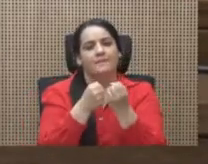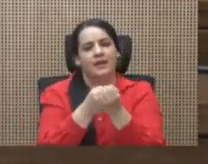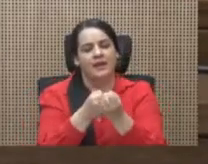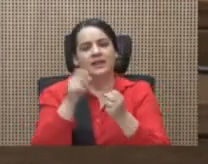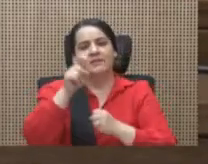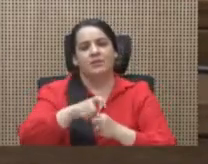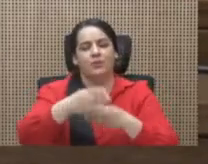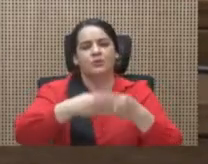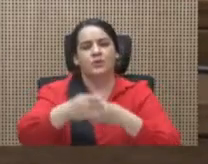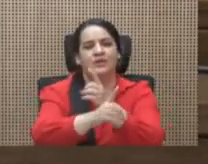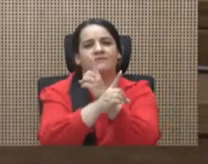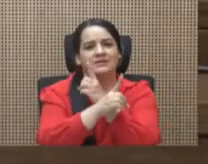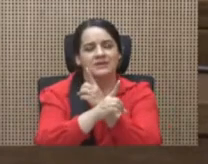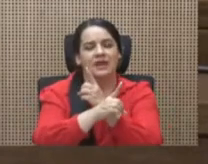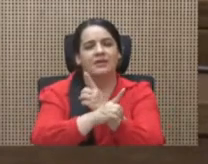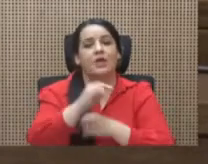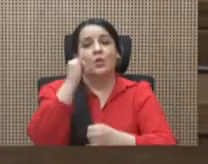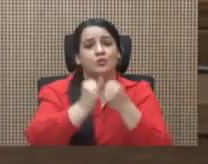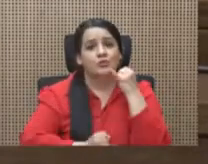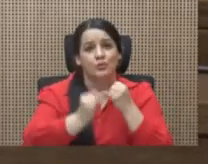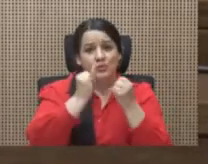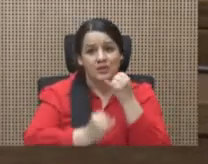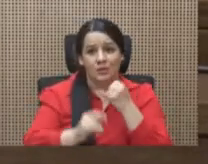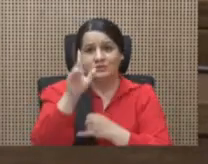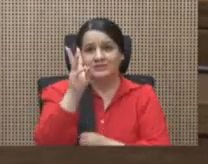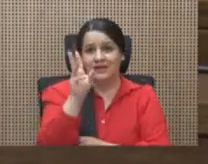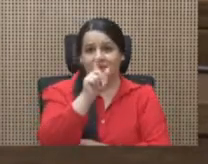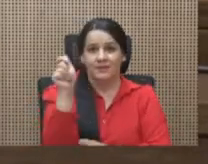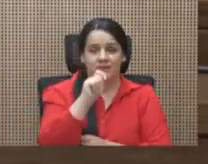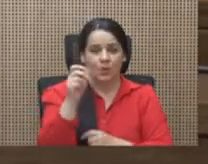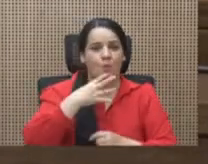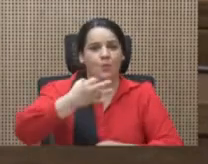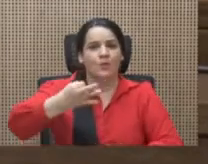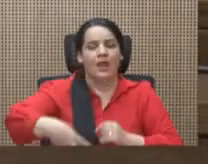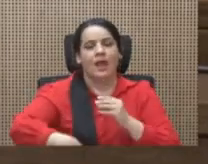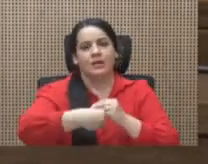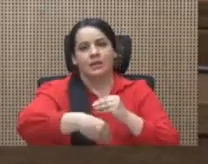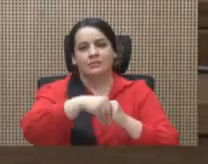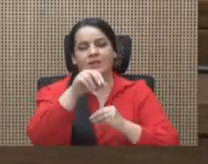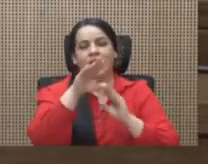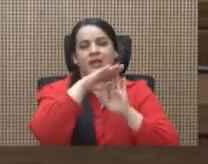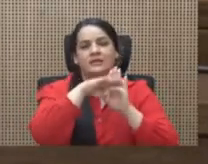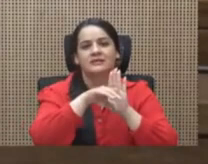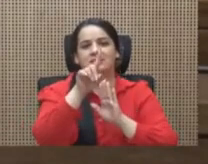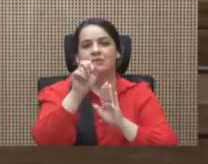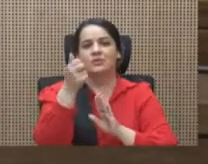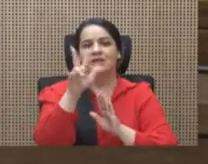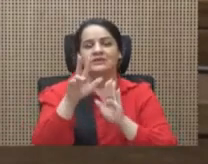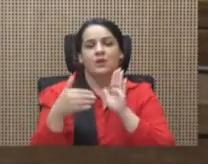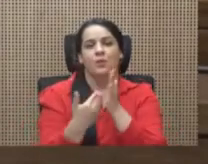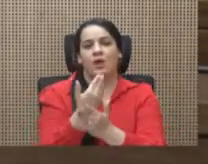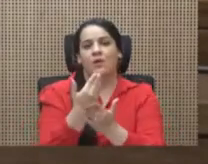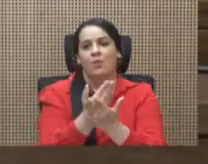defensa efectiva. Solo en los últimos 6 meses hemos confirmado y añadido a nuestra lista 113 nuevos prisioneros políticos. El informe de